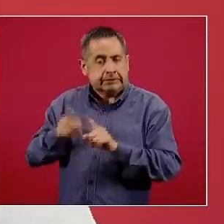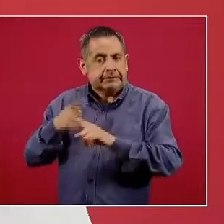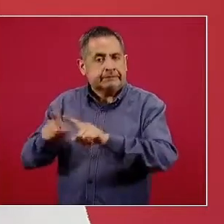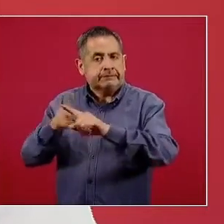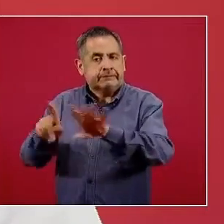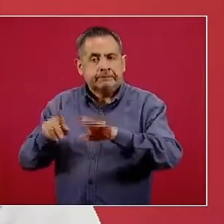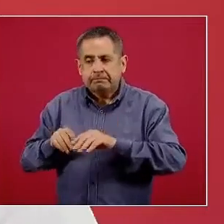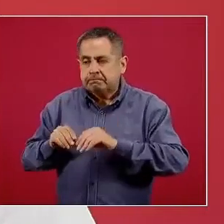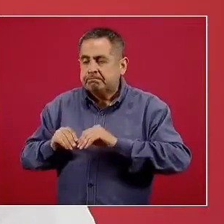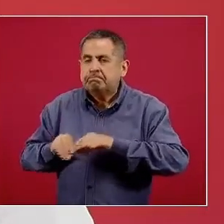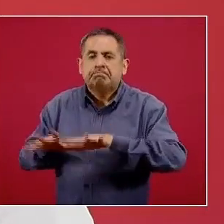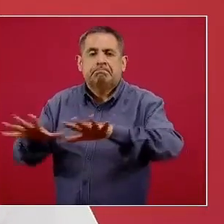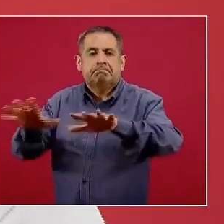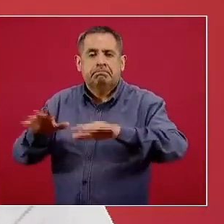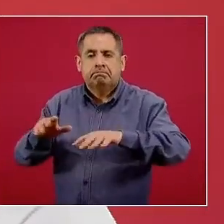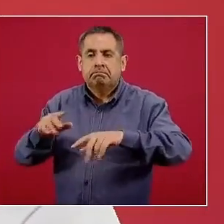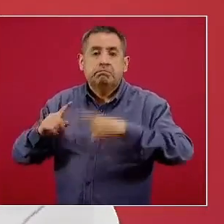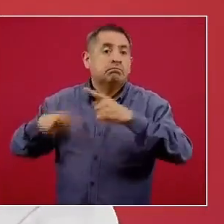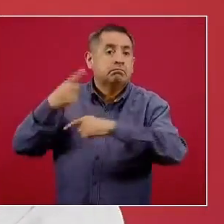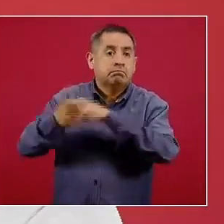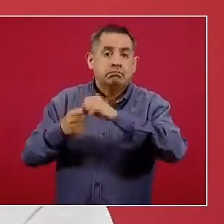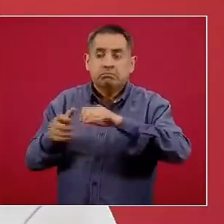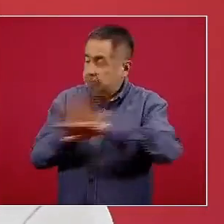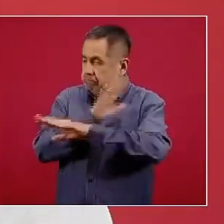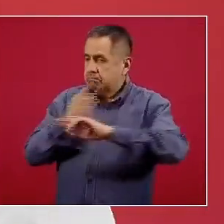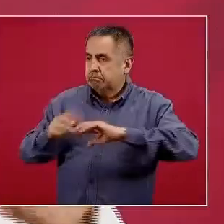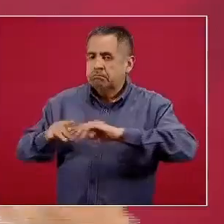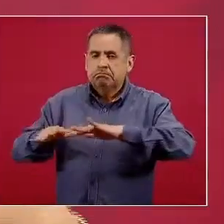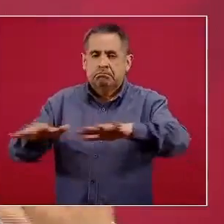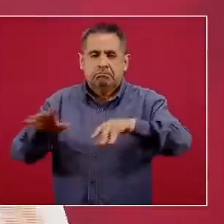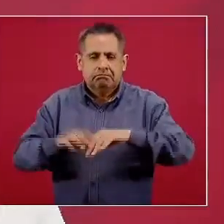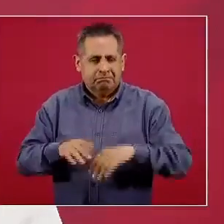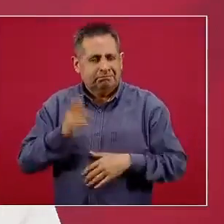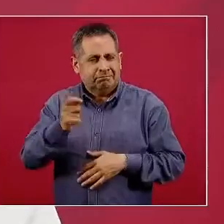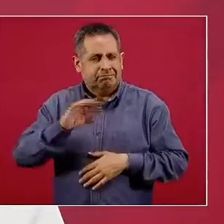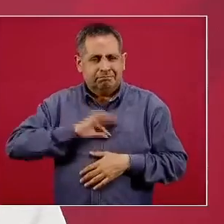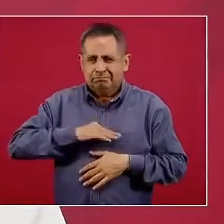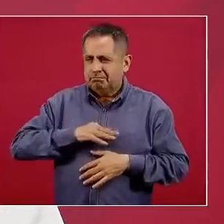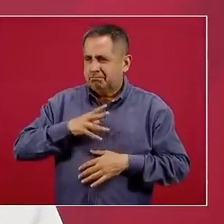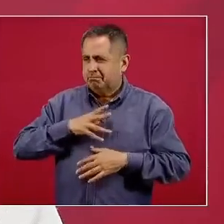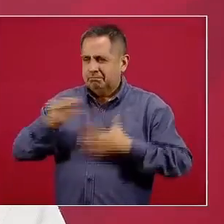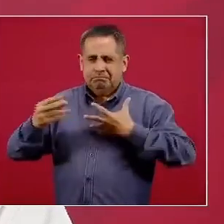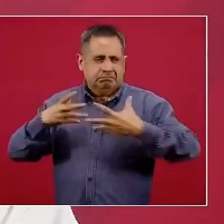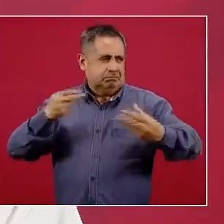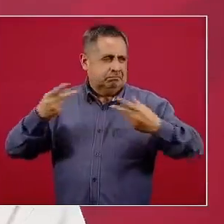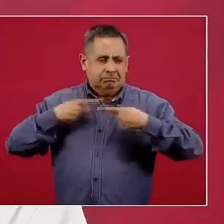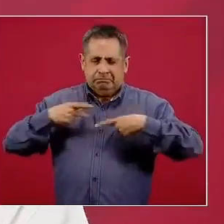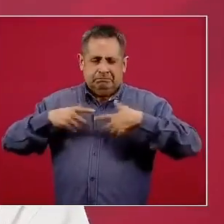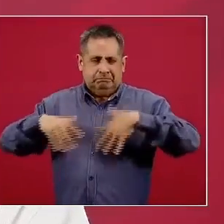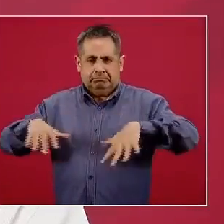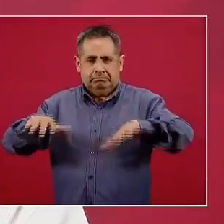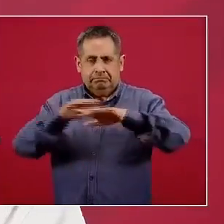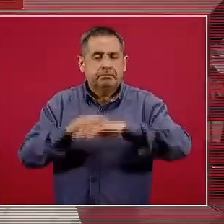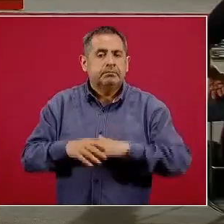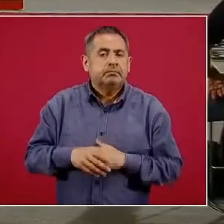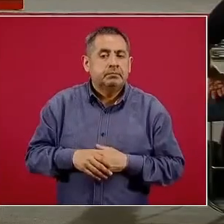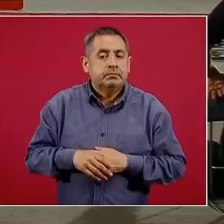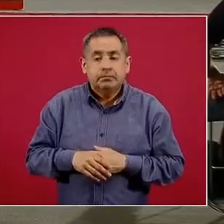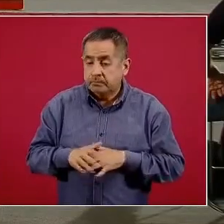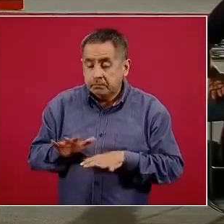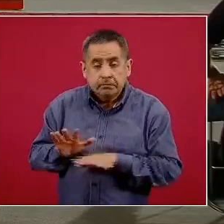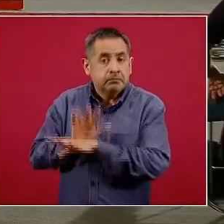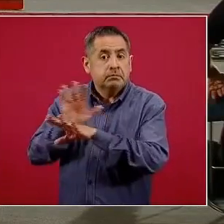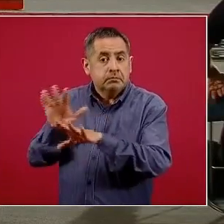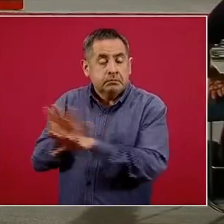que circulan en un territorio. Circulan, nos referimos a que se transmiten de persona a persona. Y van